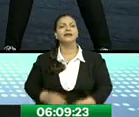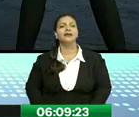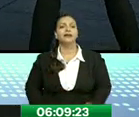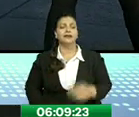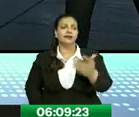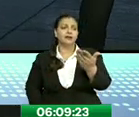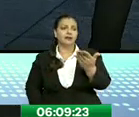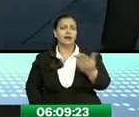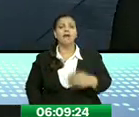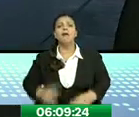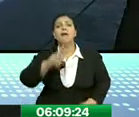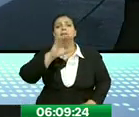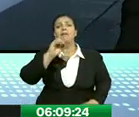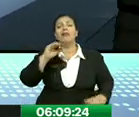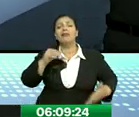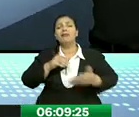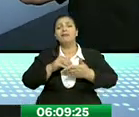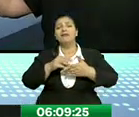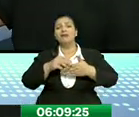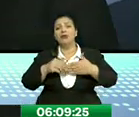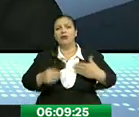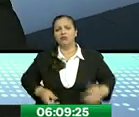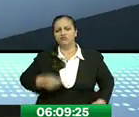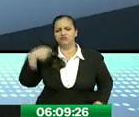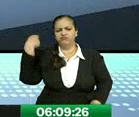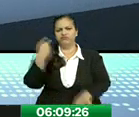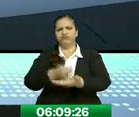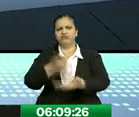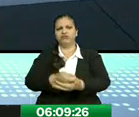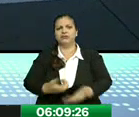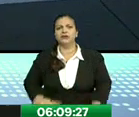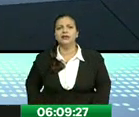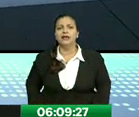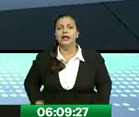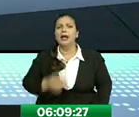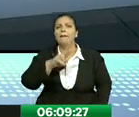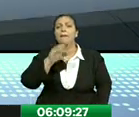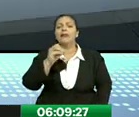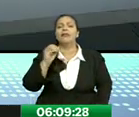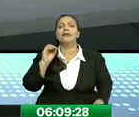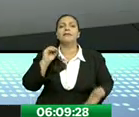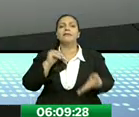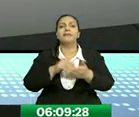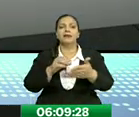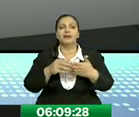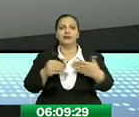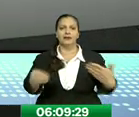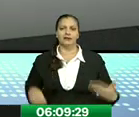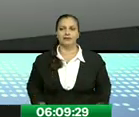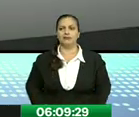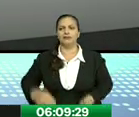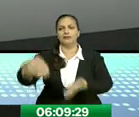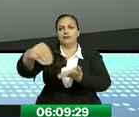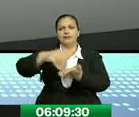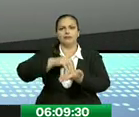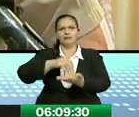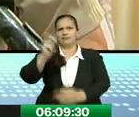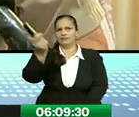mil dólares, son 20 lucas en efectivo, mi querida Marita. Entonces, ¿qué sucede? Se salvaron la tarjeta plástica, el